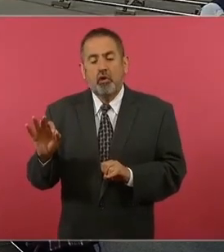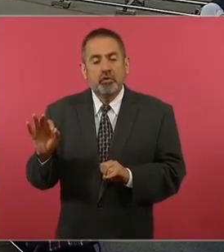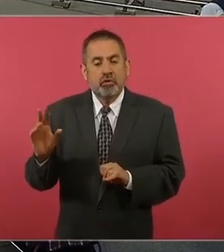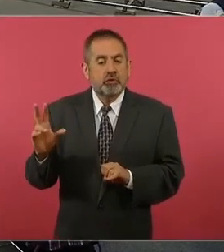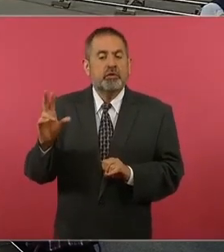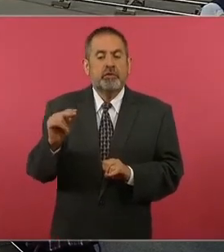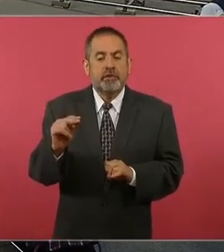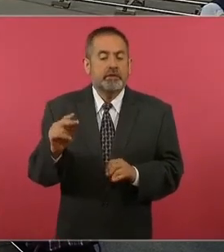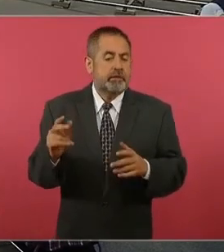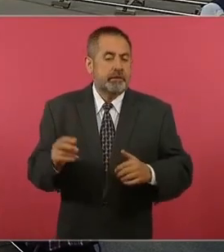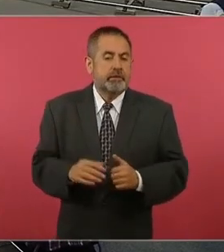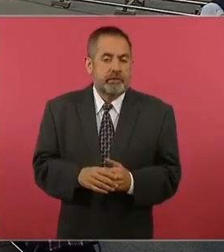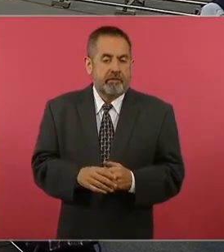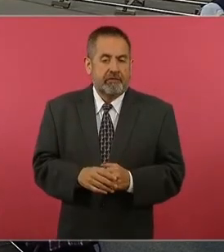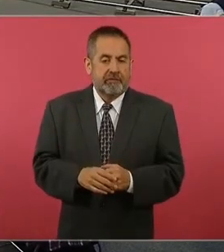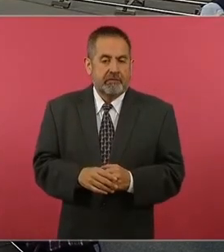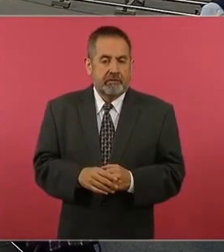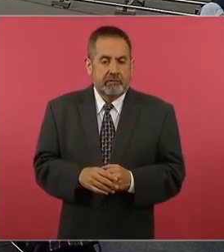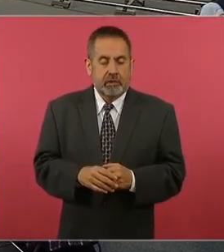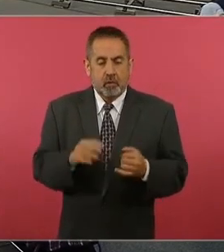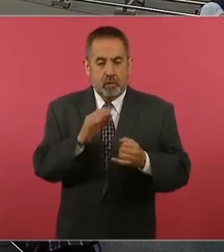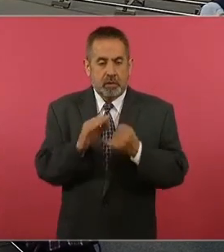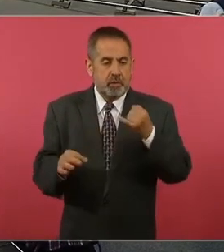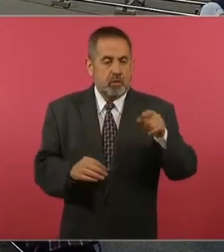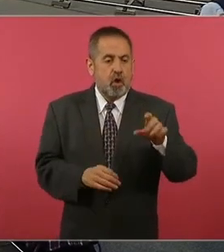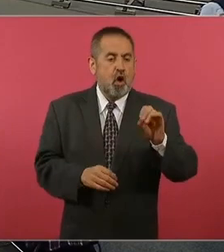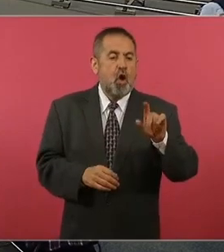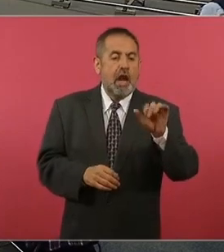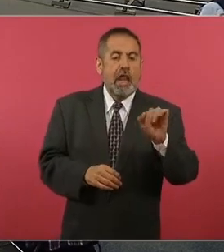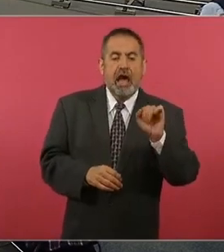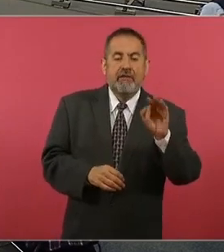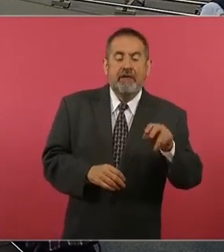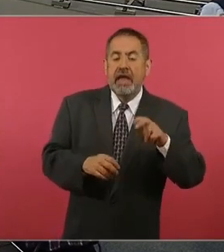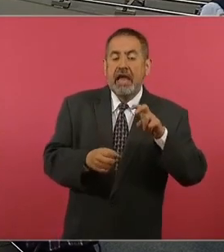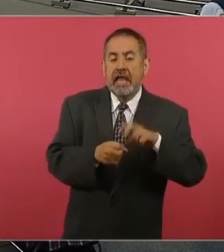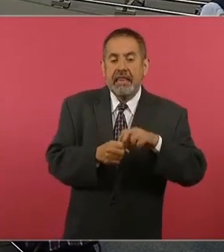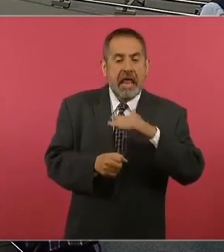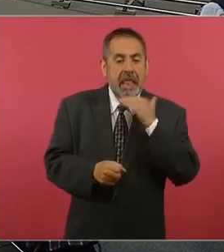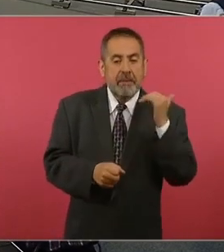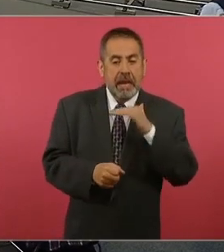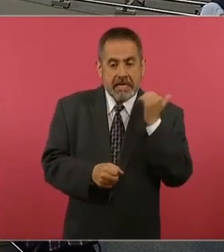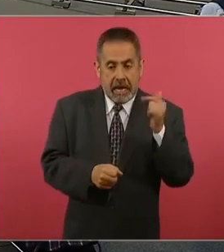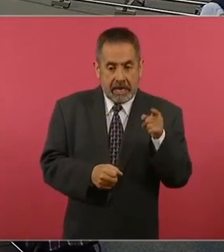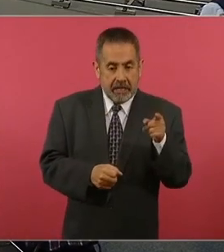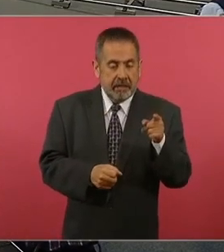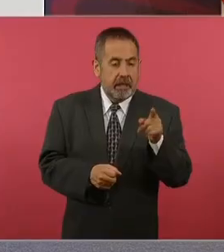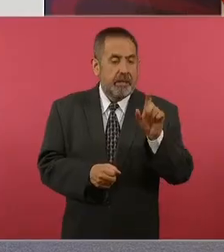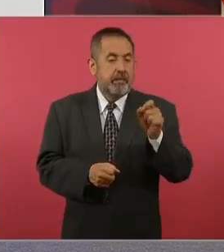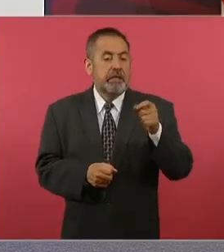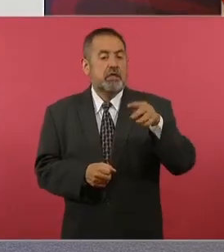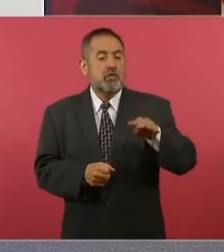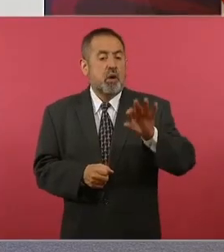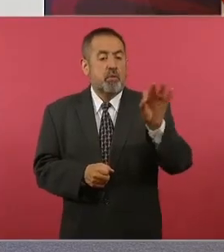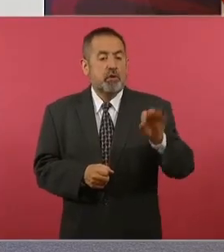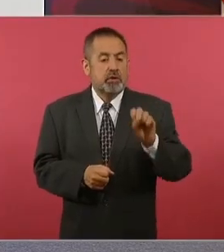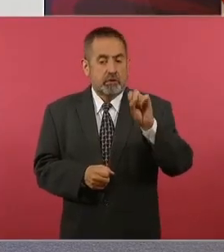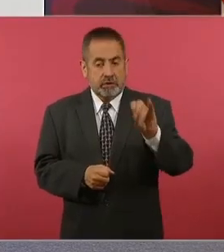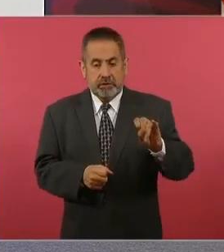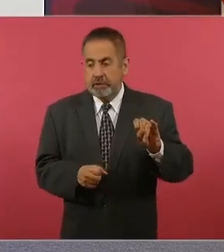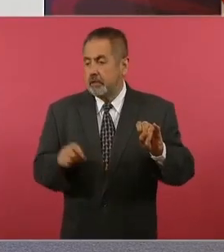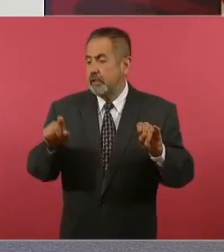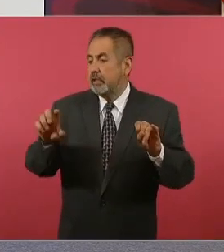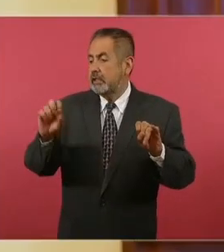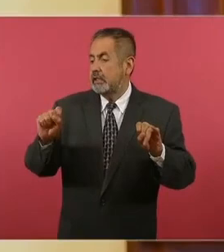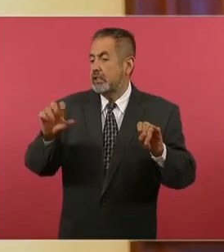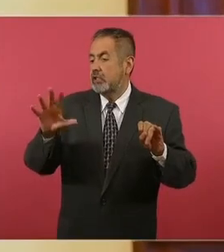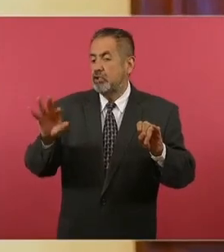de rechazo. Y cerraría con Olaf Scholz, de Alemania, que tiene un 29% de aprobación frente a